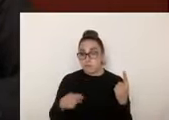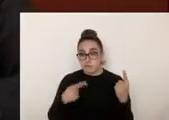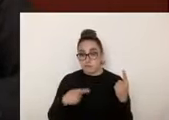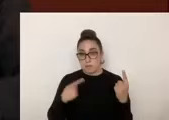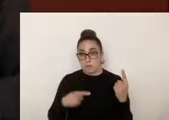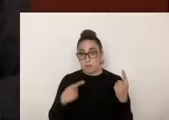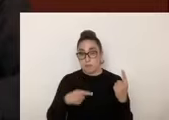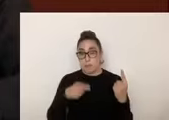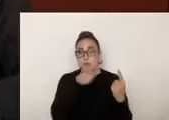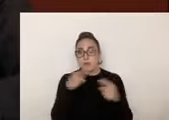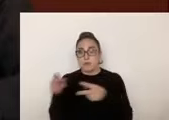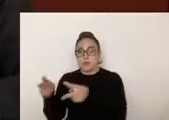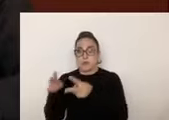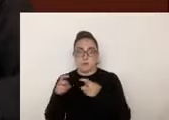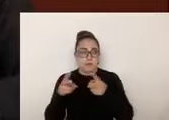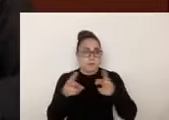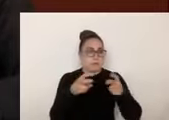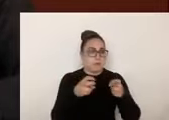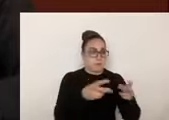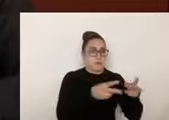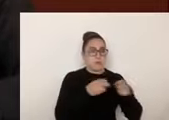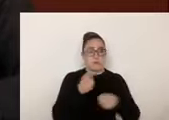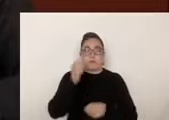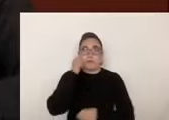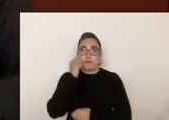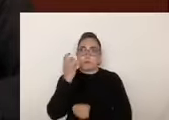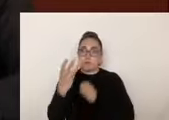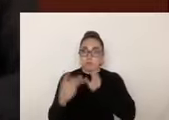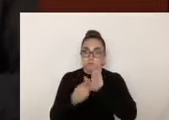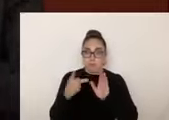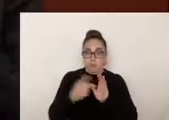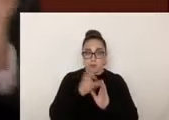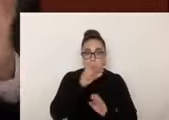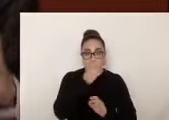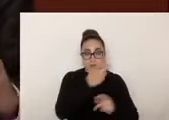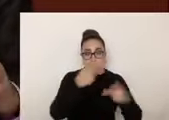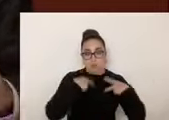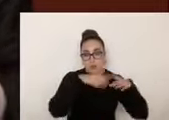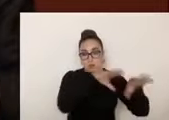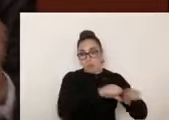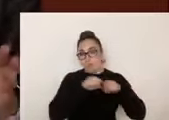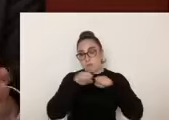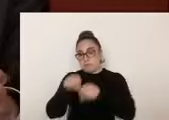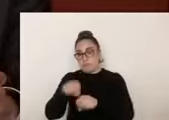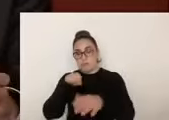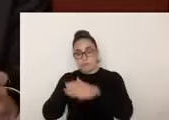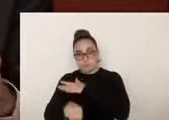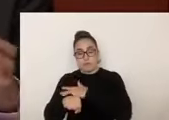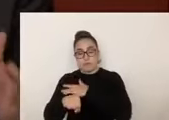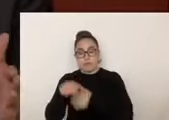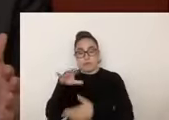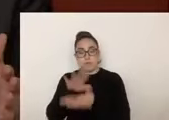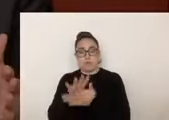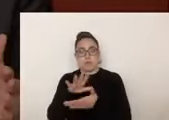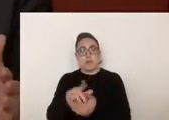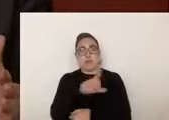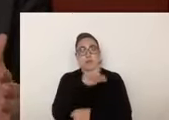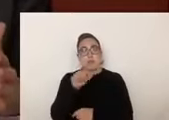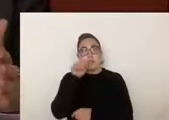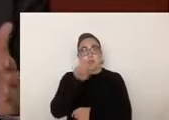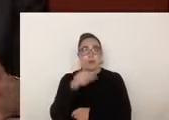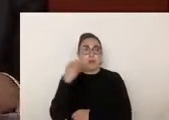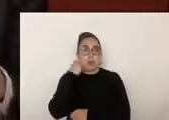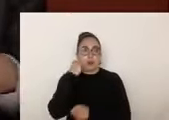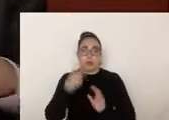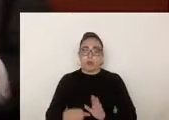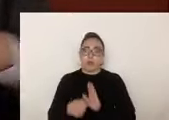3 hurtos y cuando le fueron a condenar, el abogado presentó un informe de la trabajadora social en